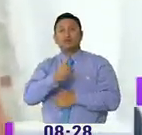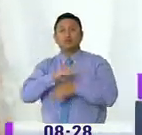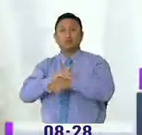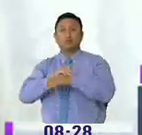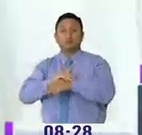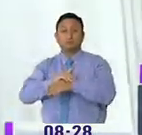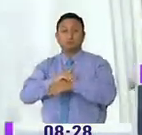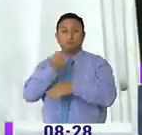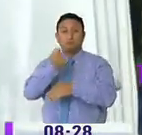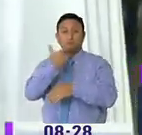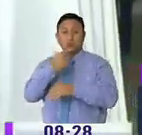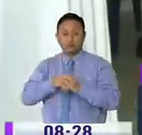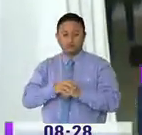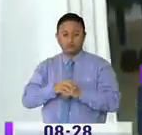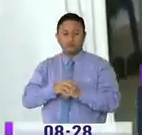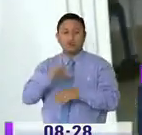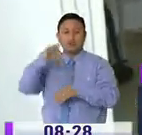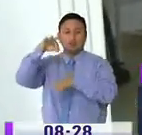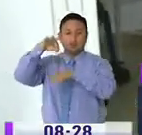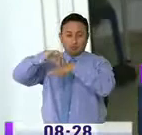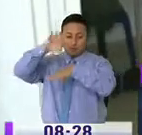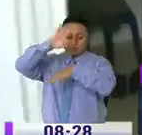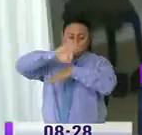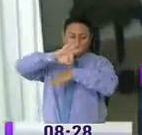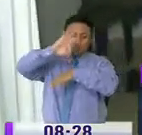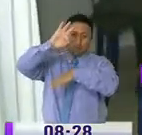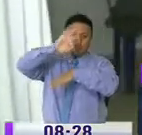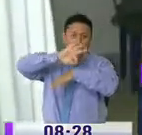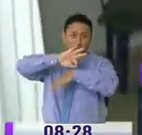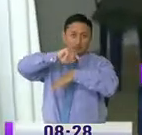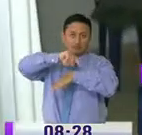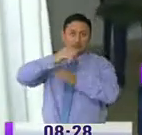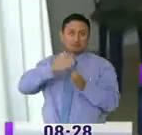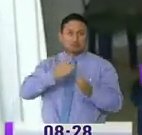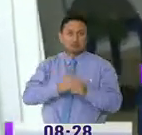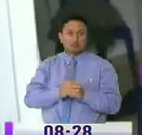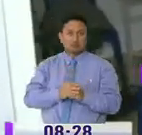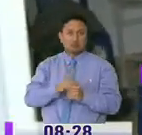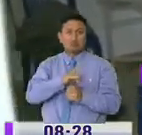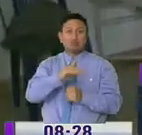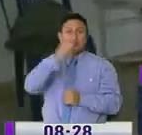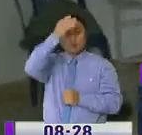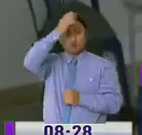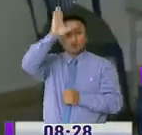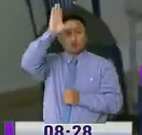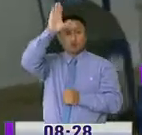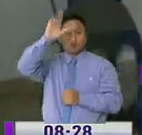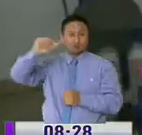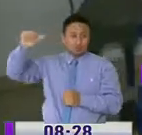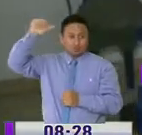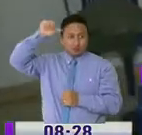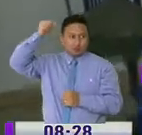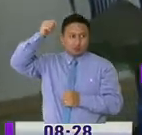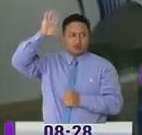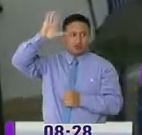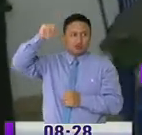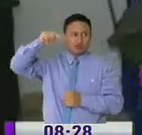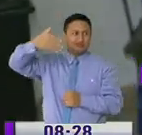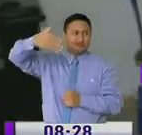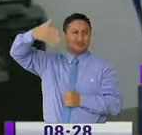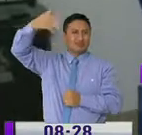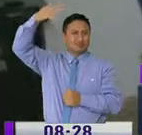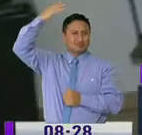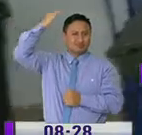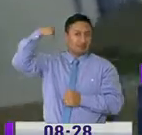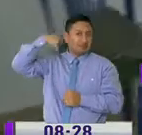me refiero a la acupuntura, un tratamiento que fue desarrollado por la cultura oriental hace más de 5.000 años. Pues no se conocía